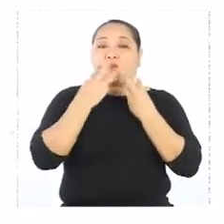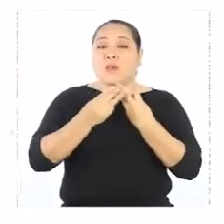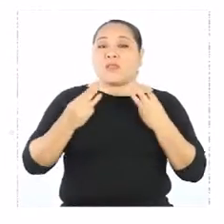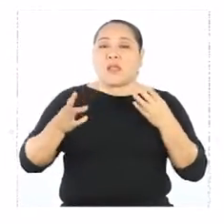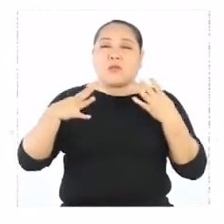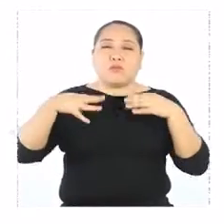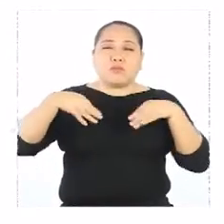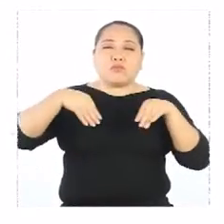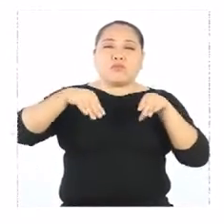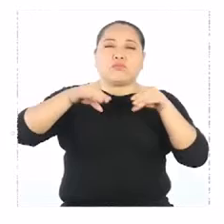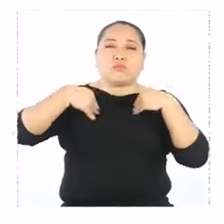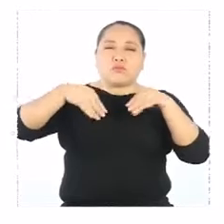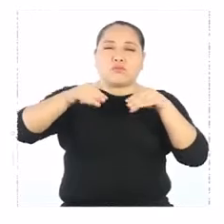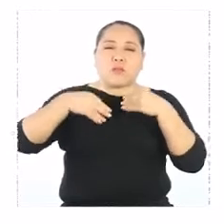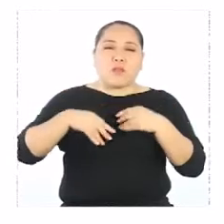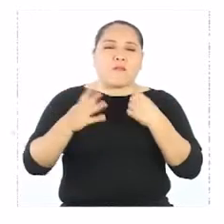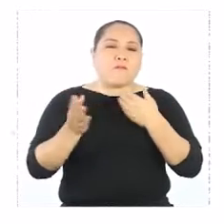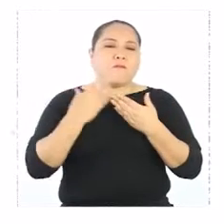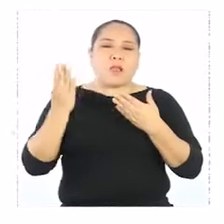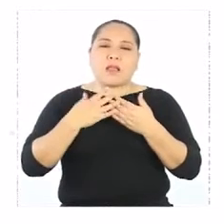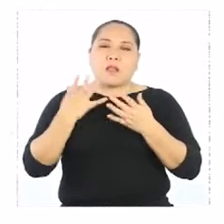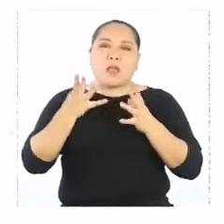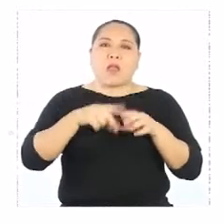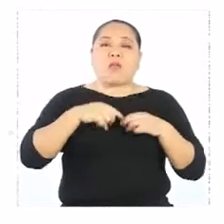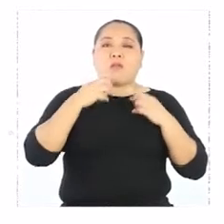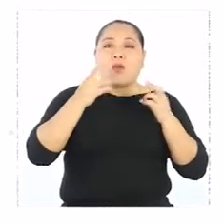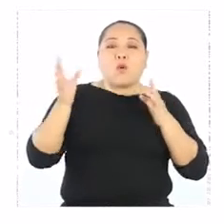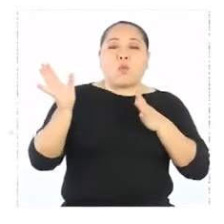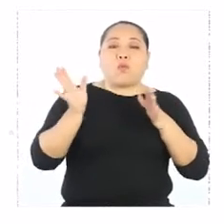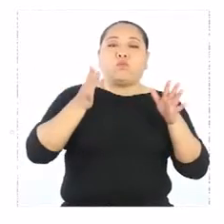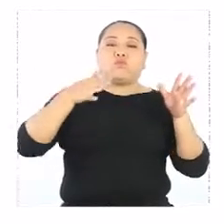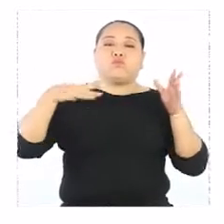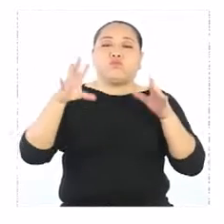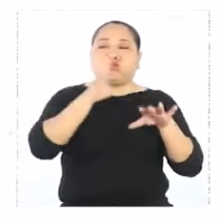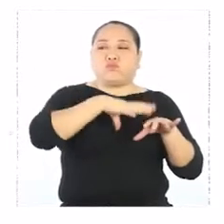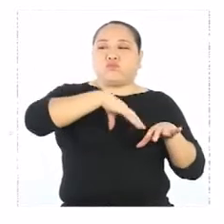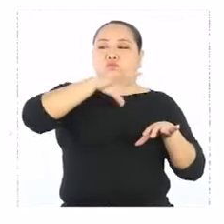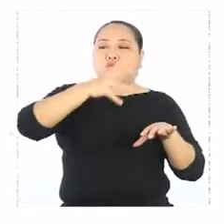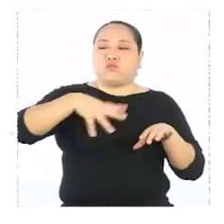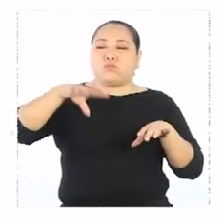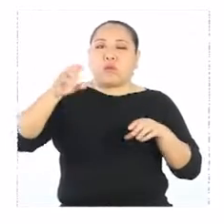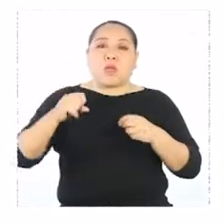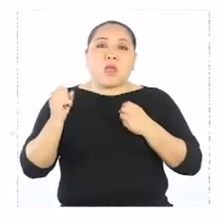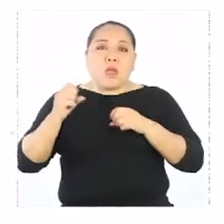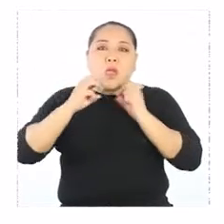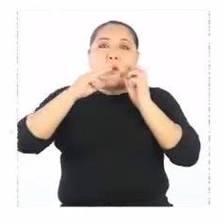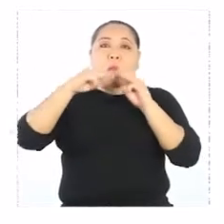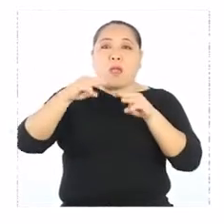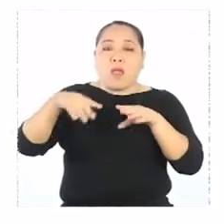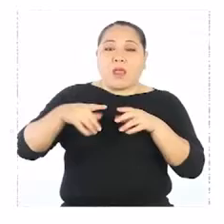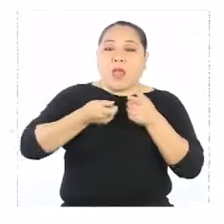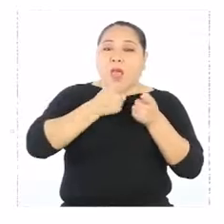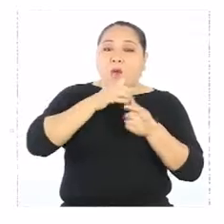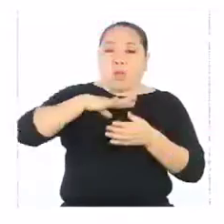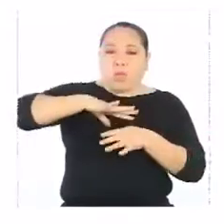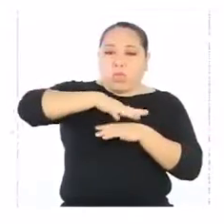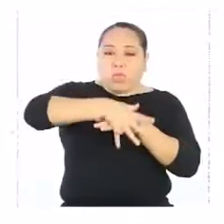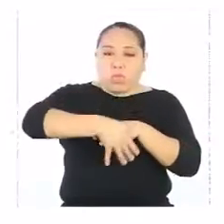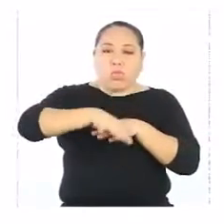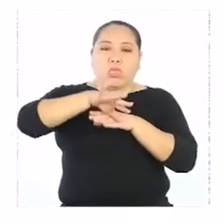que, por ser un material muy liviano, es fácilmente arrastrado por los vientos y el agua, los cuales